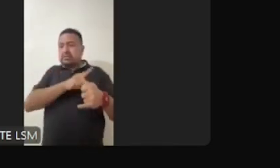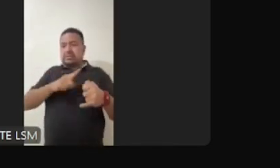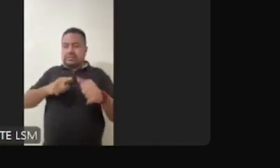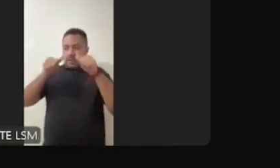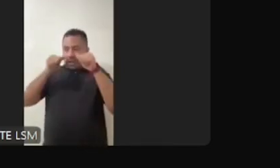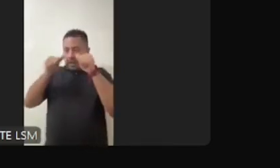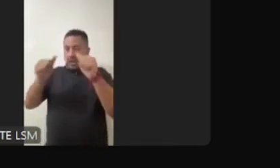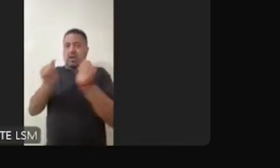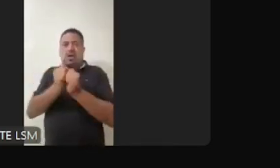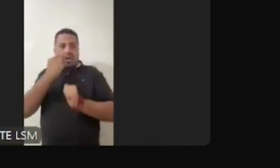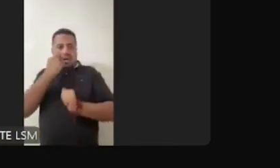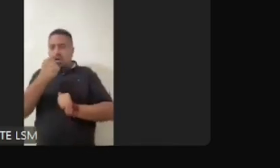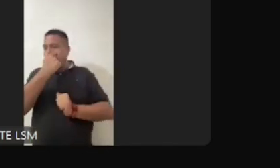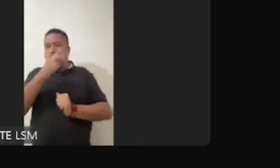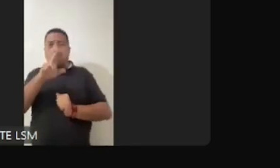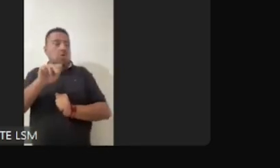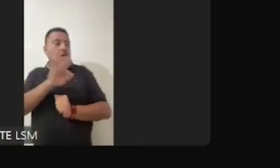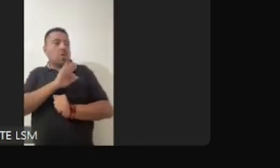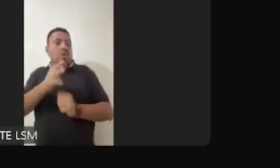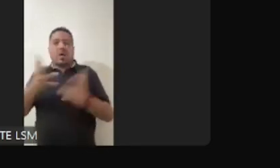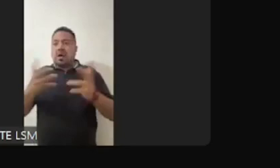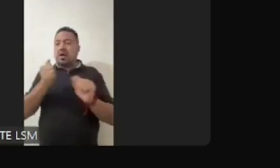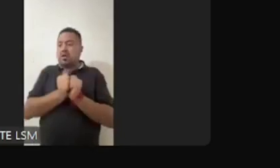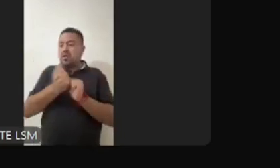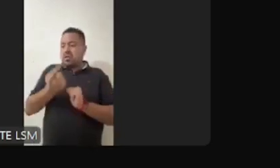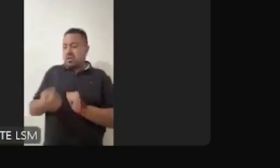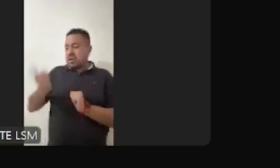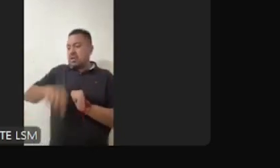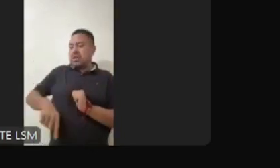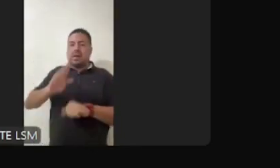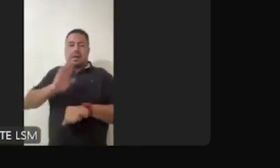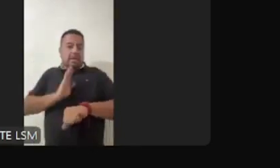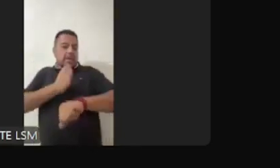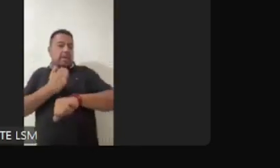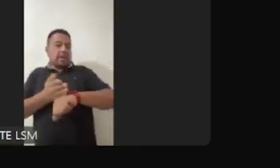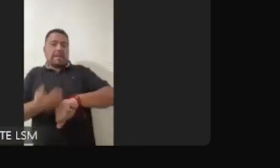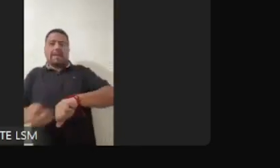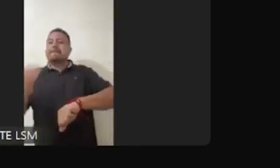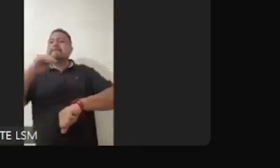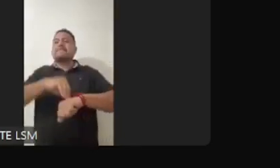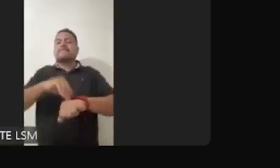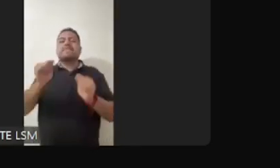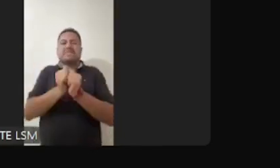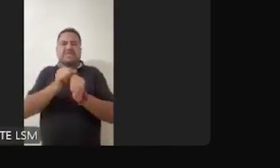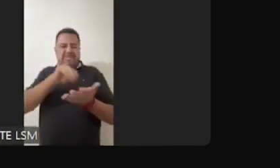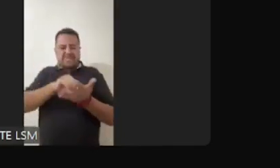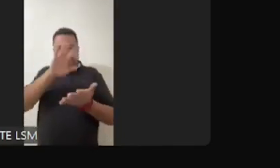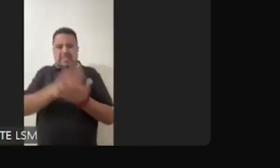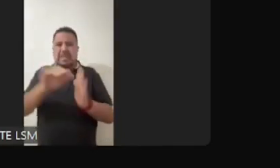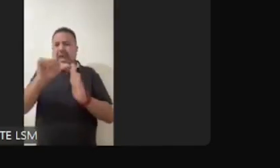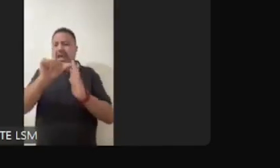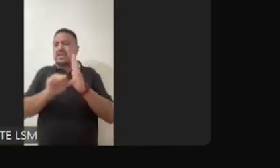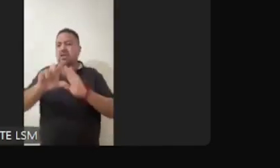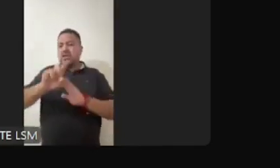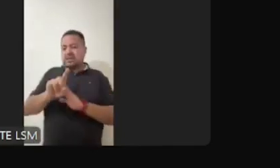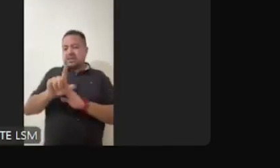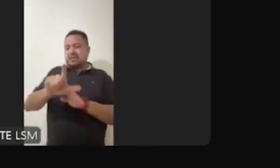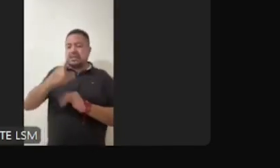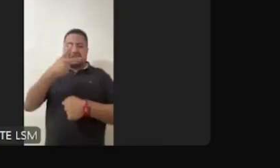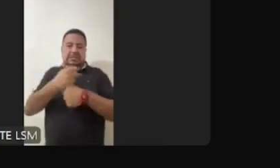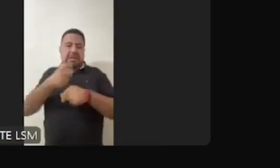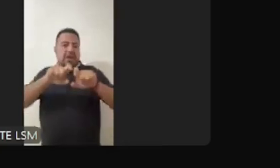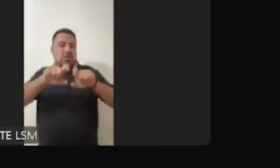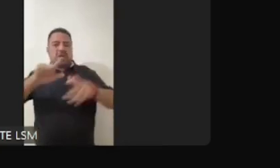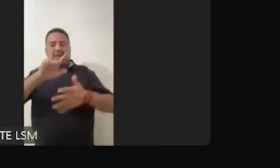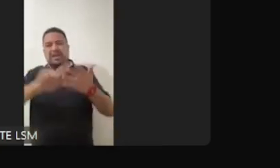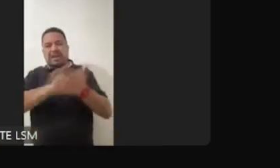apercibimiento de que de no cumplir con lo ordenado se le impondría la medida de apremio prevista en el artículo 37 fracción segunda de